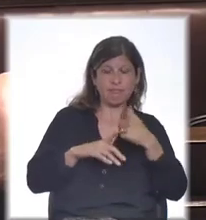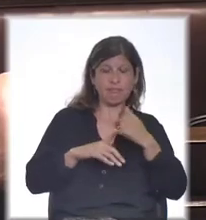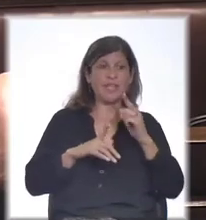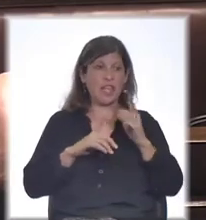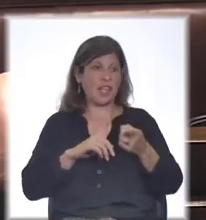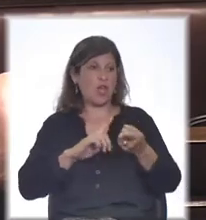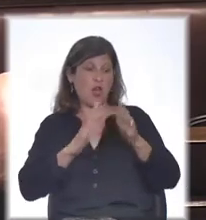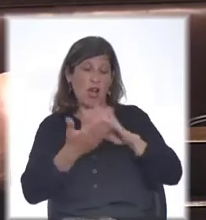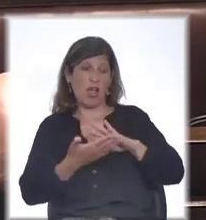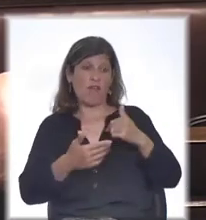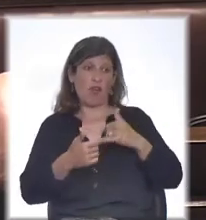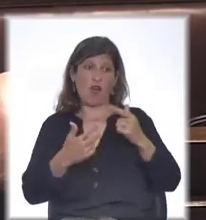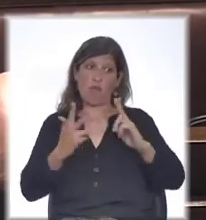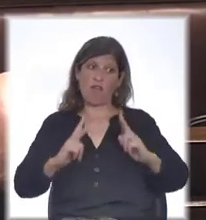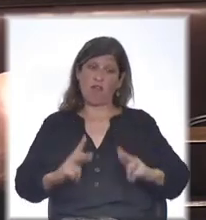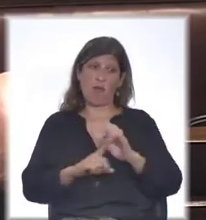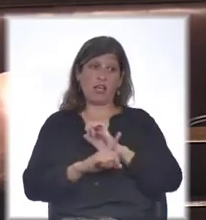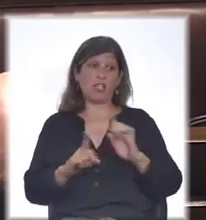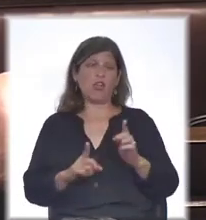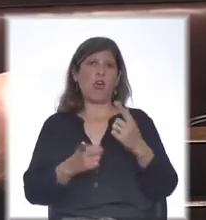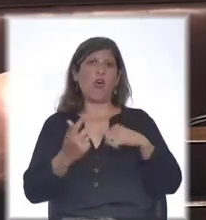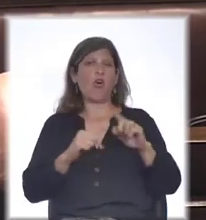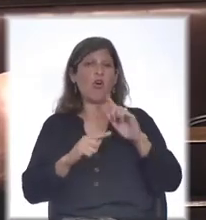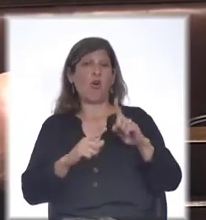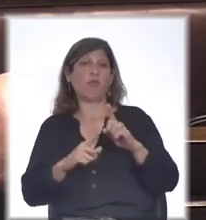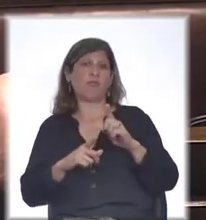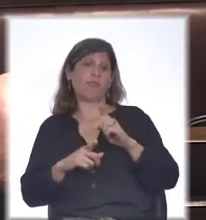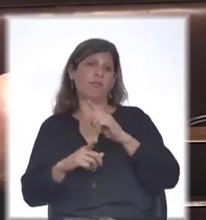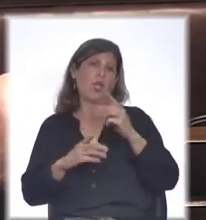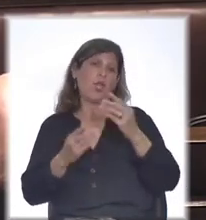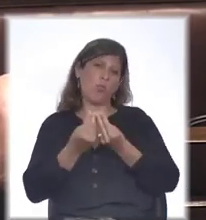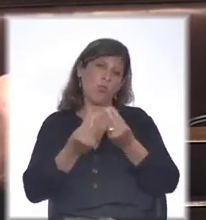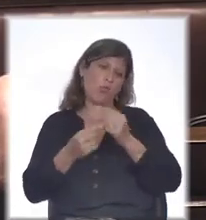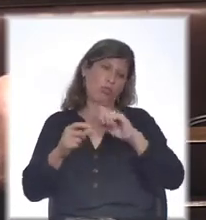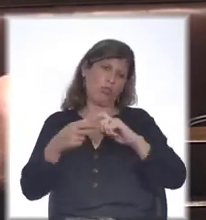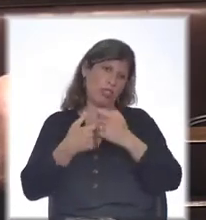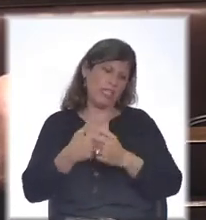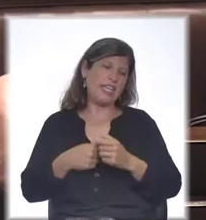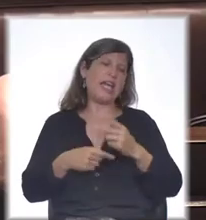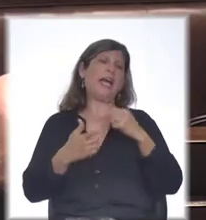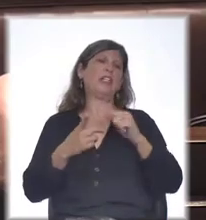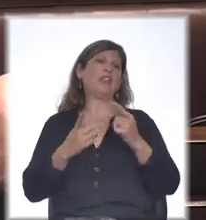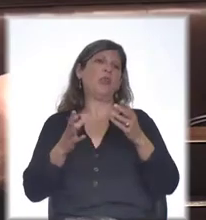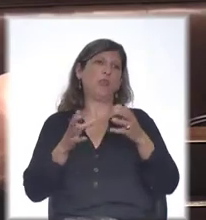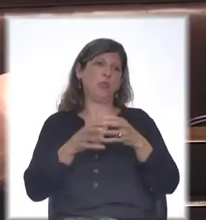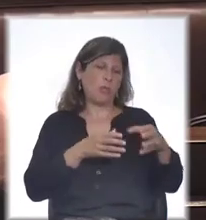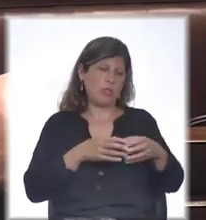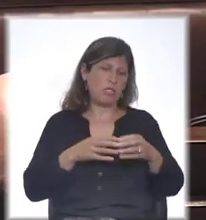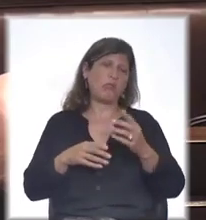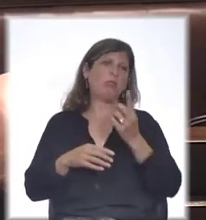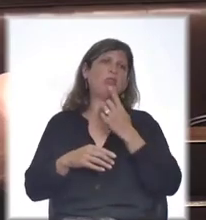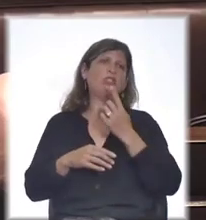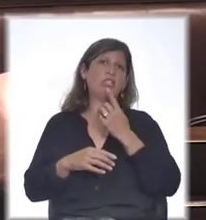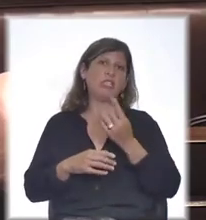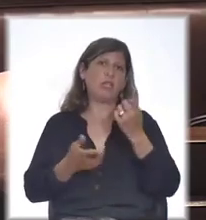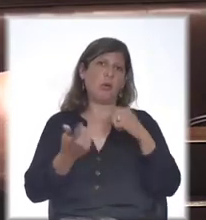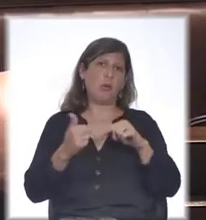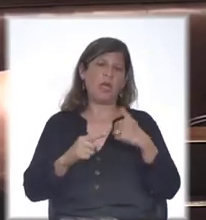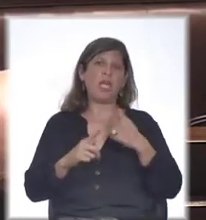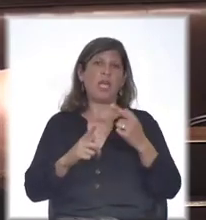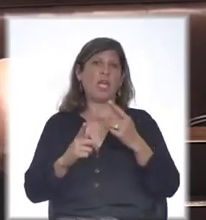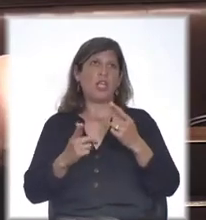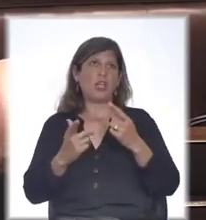Ni que hablar el boletín informativo de la CLT, de muchos sindicatos y muchos partidos políticos, pero nos parece que es